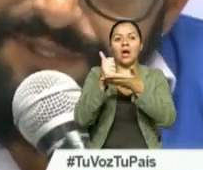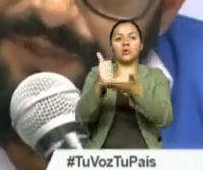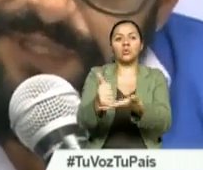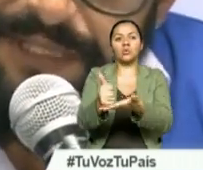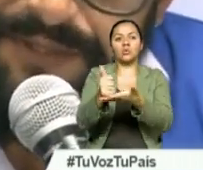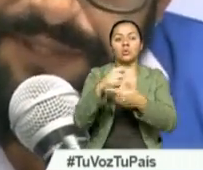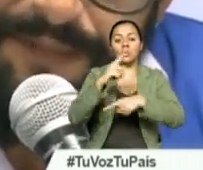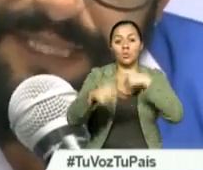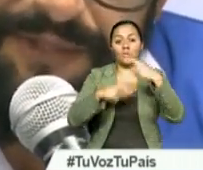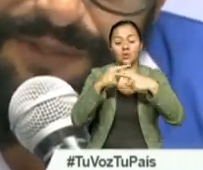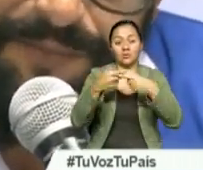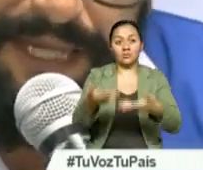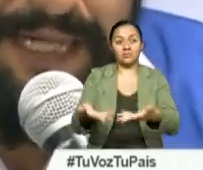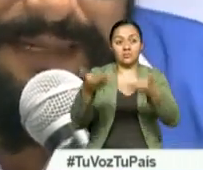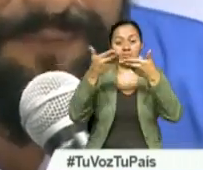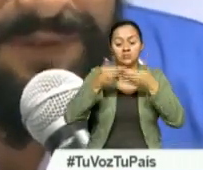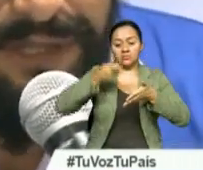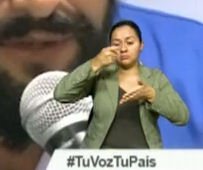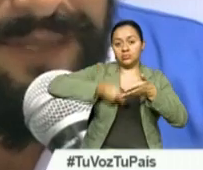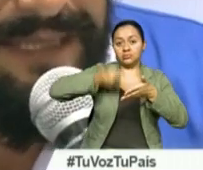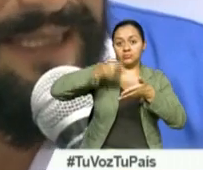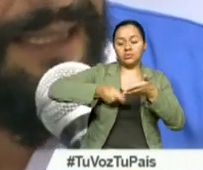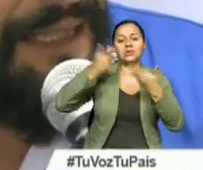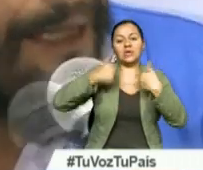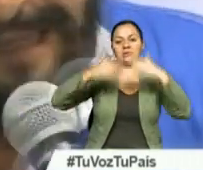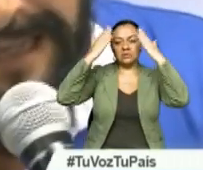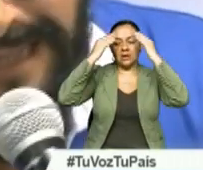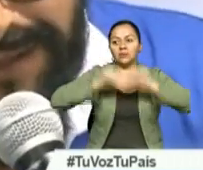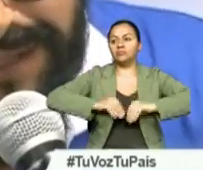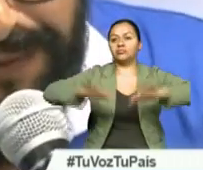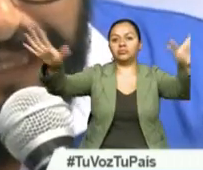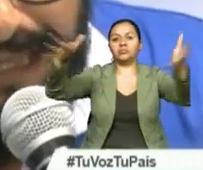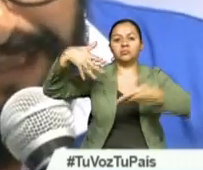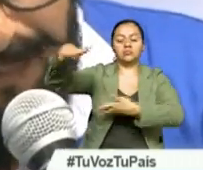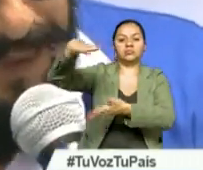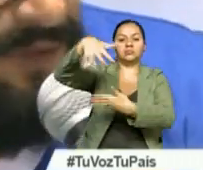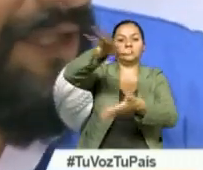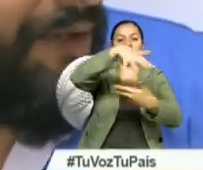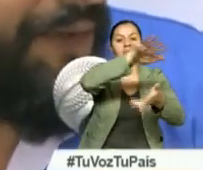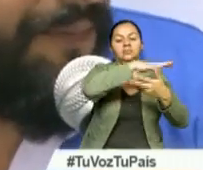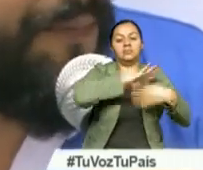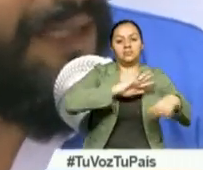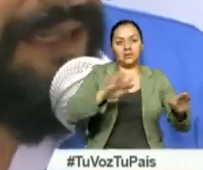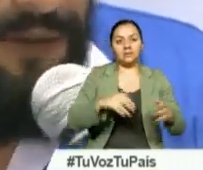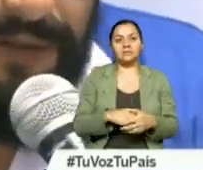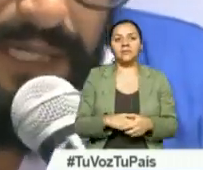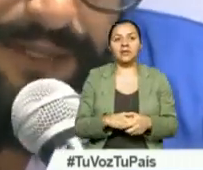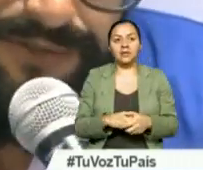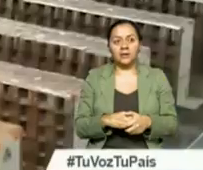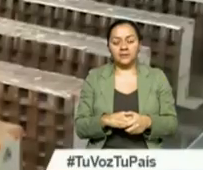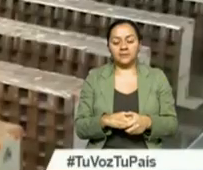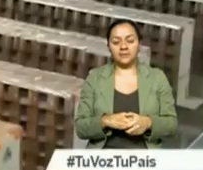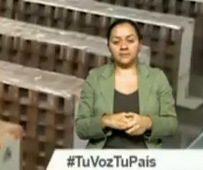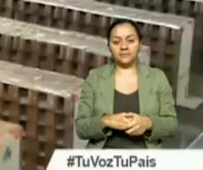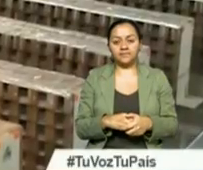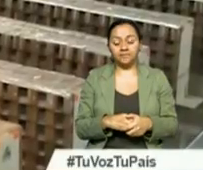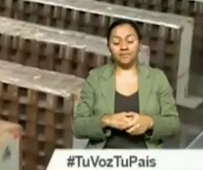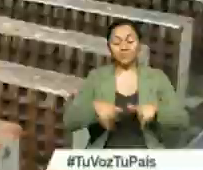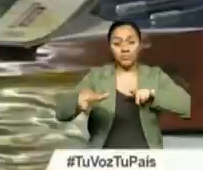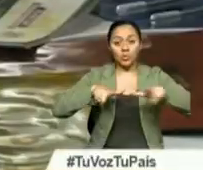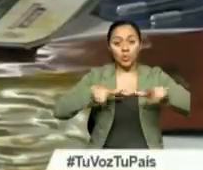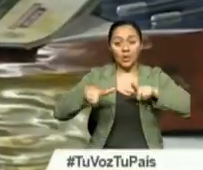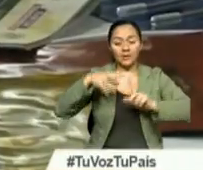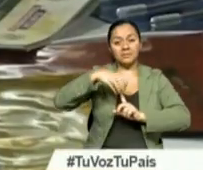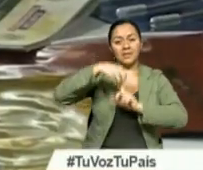de la recepción de estos elementos para posteriormente ingresados a bodega y posteriormente colocados. Las instalaciones